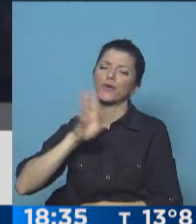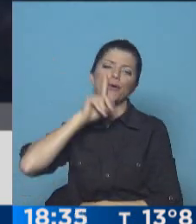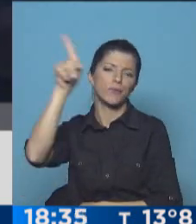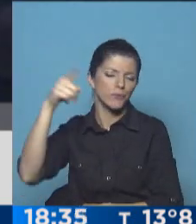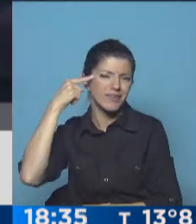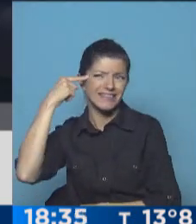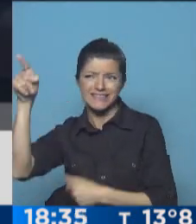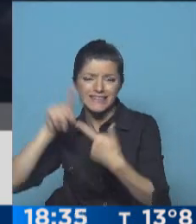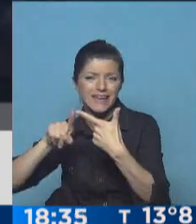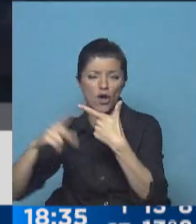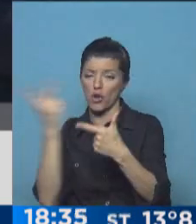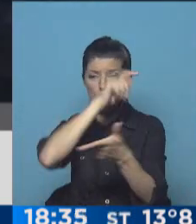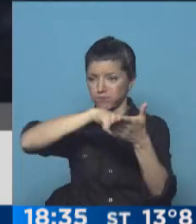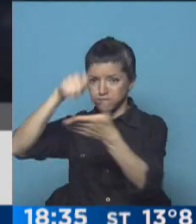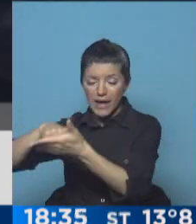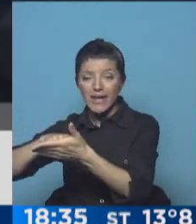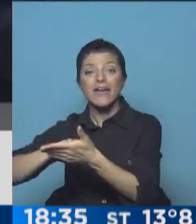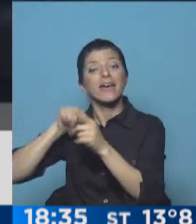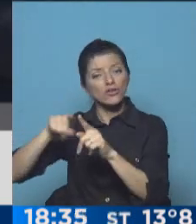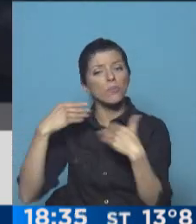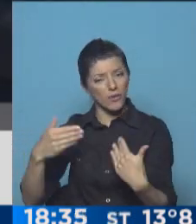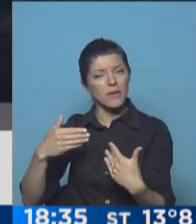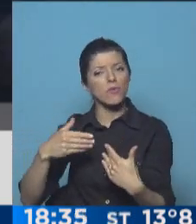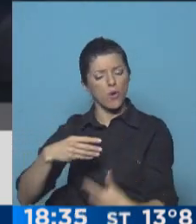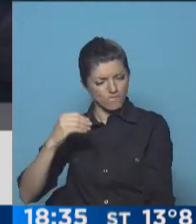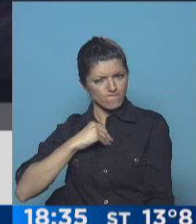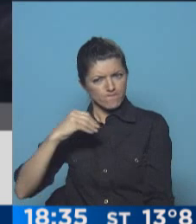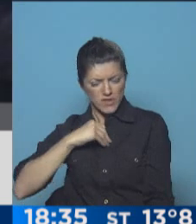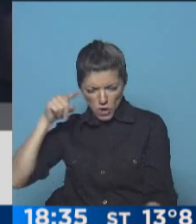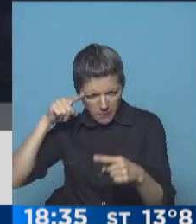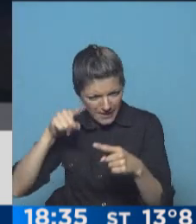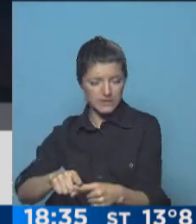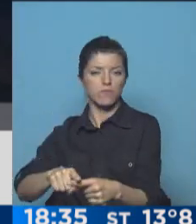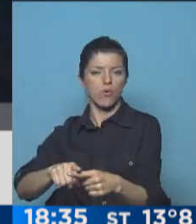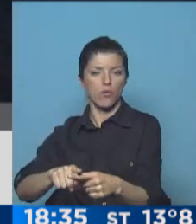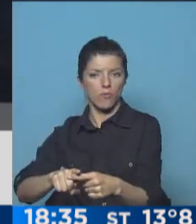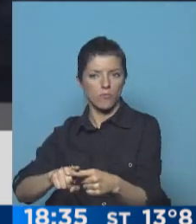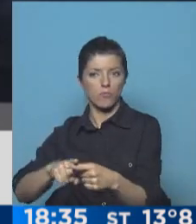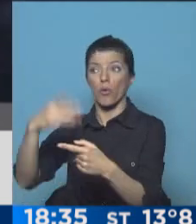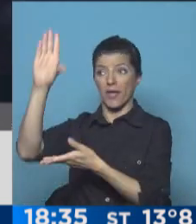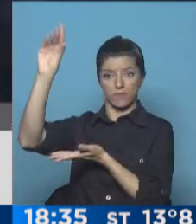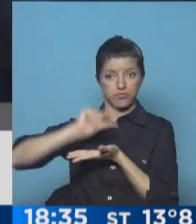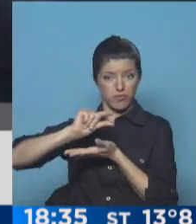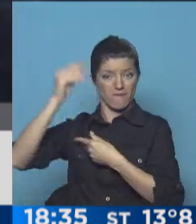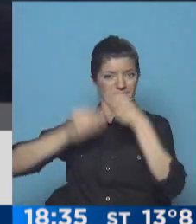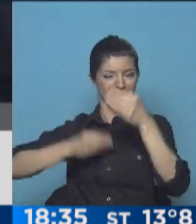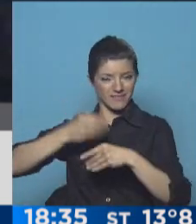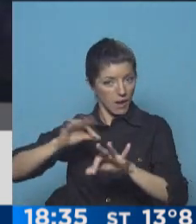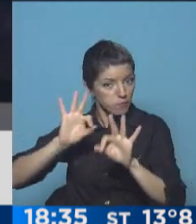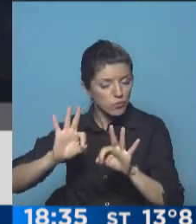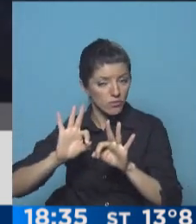China, que nos permiten con fe y con claros objetivos obtener los financiamientos posibles para